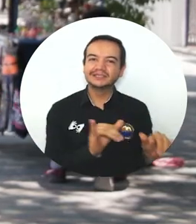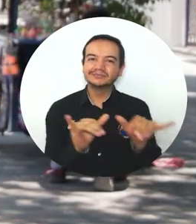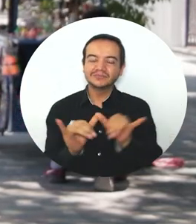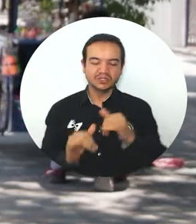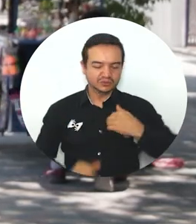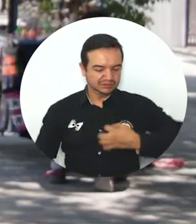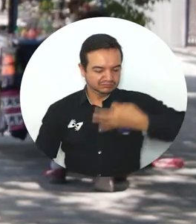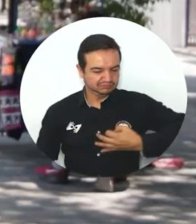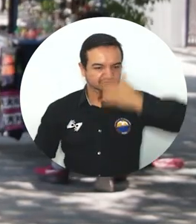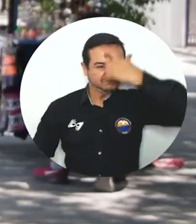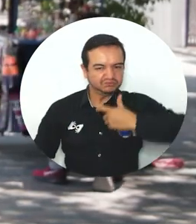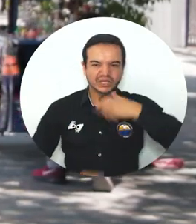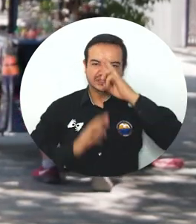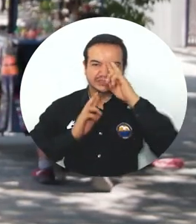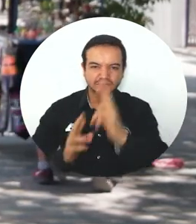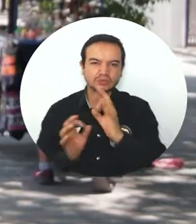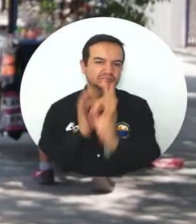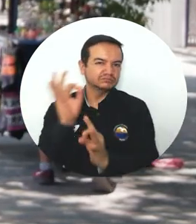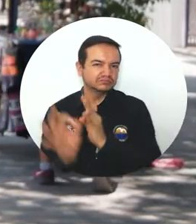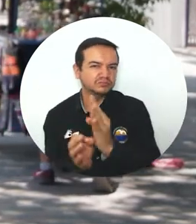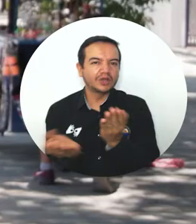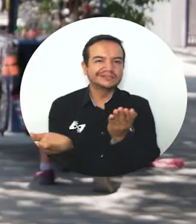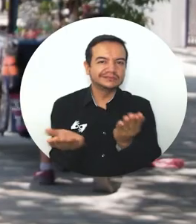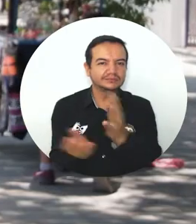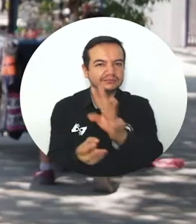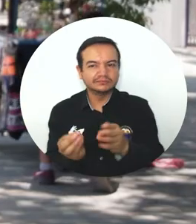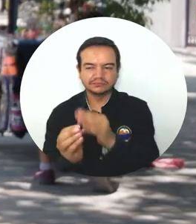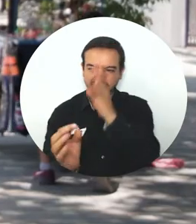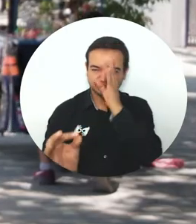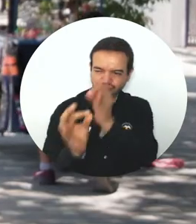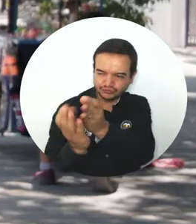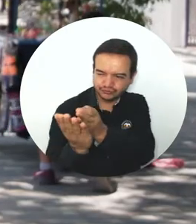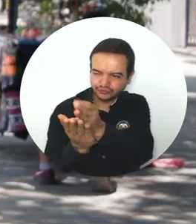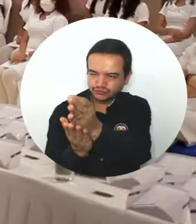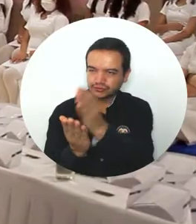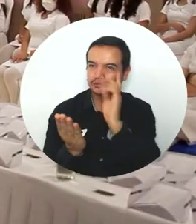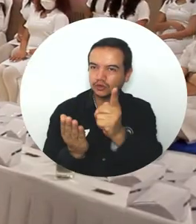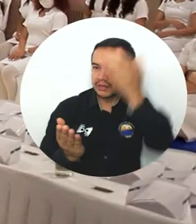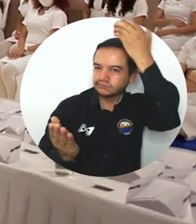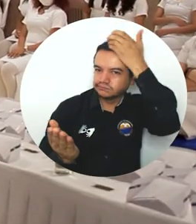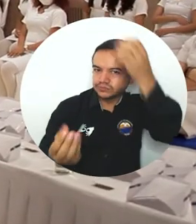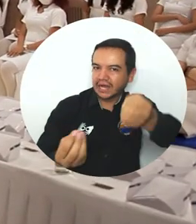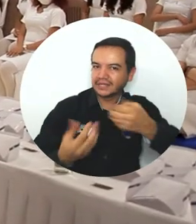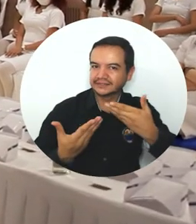dignidad, cuidado, respeto, servicio y lealtad a la labor para la que se formaron.